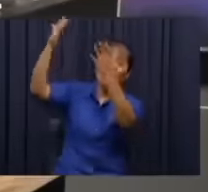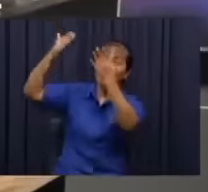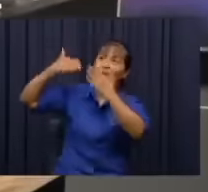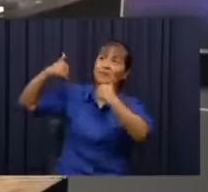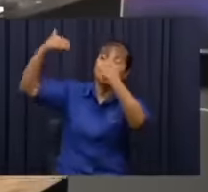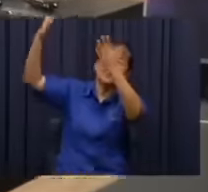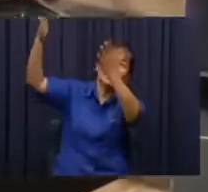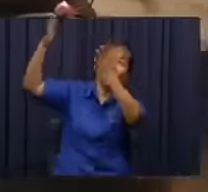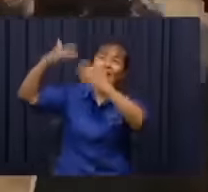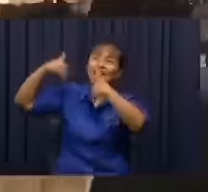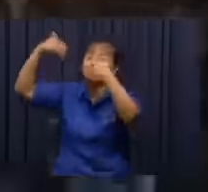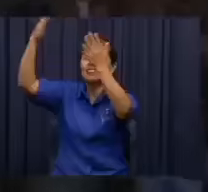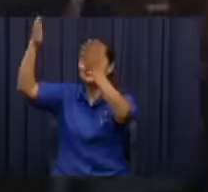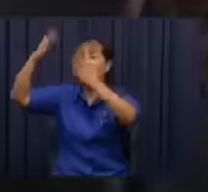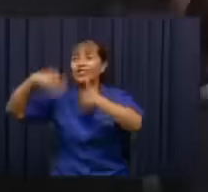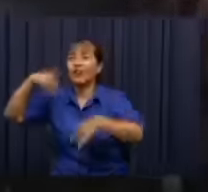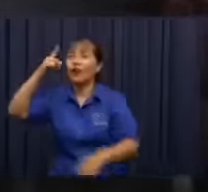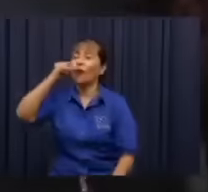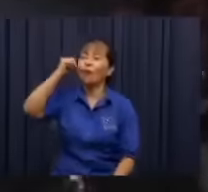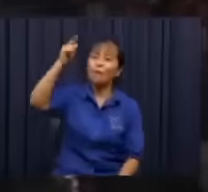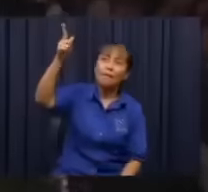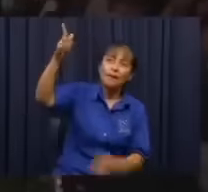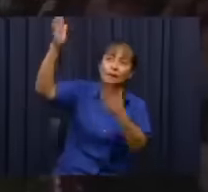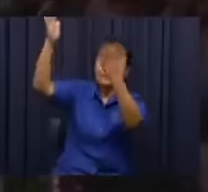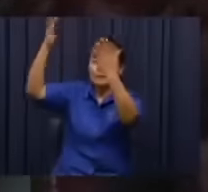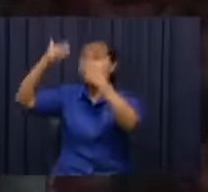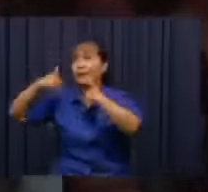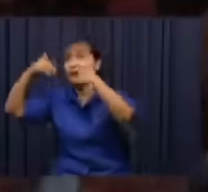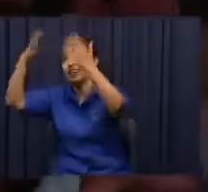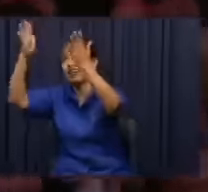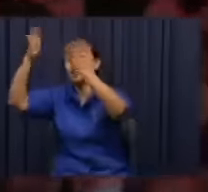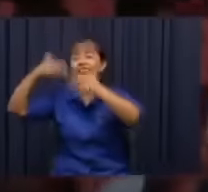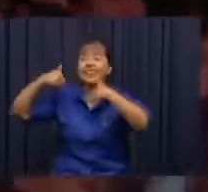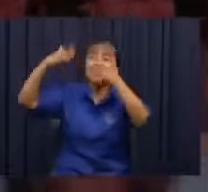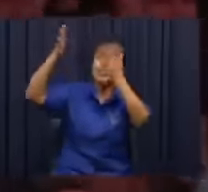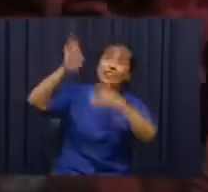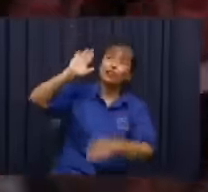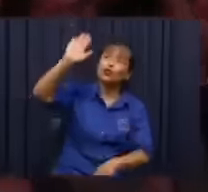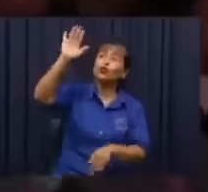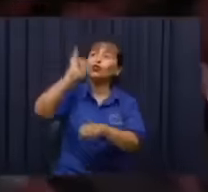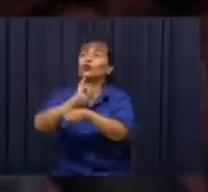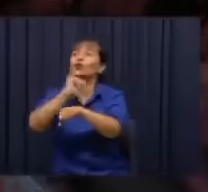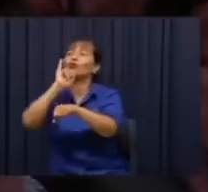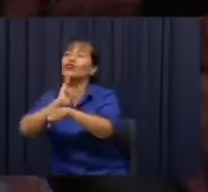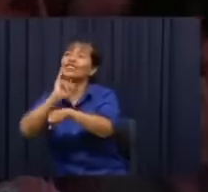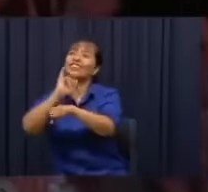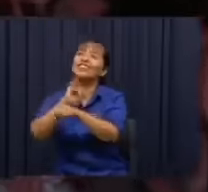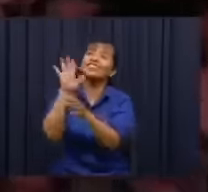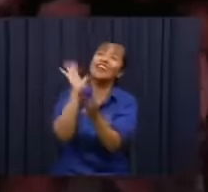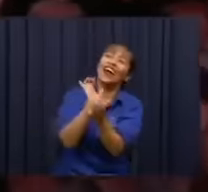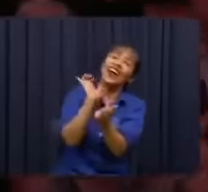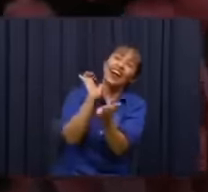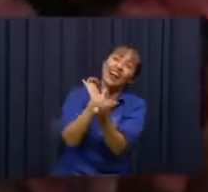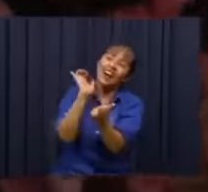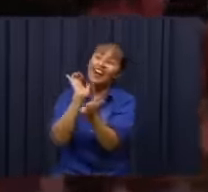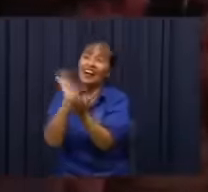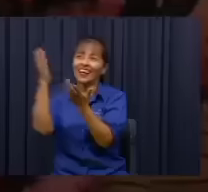Ven, ven, ven, ven, Señor. Ven, ven, ven, ven, Señor. Y